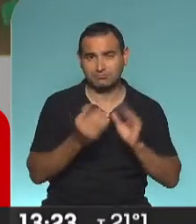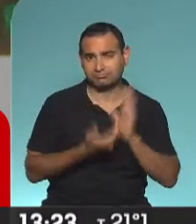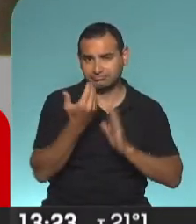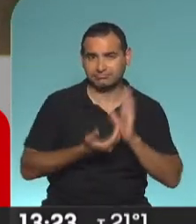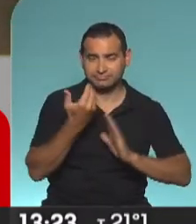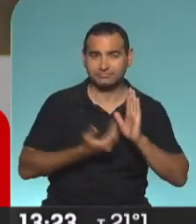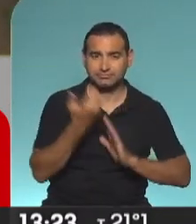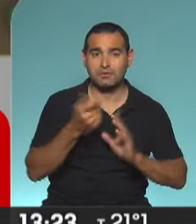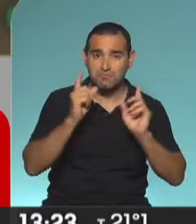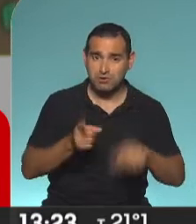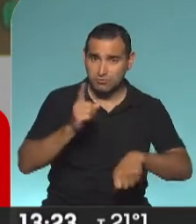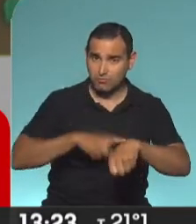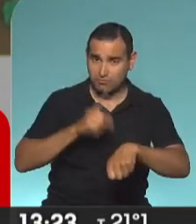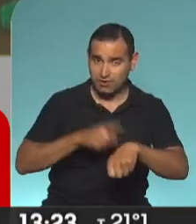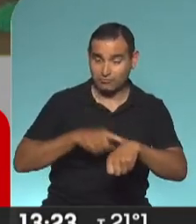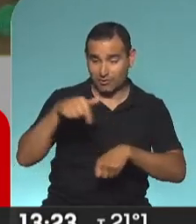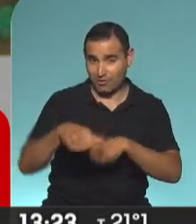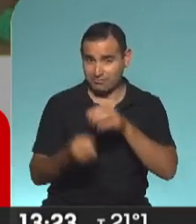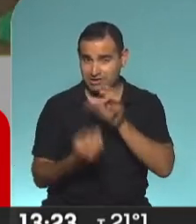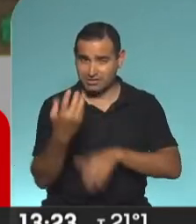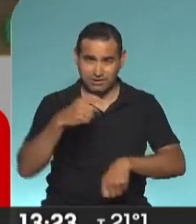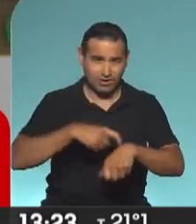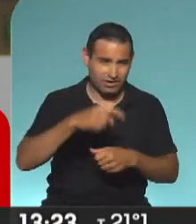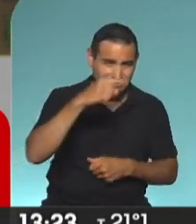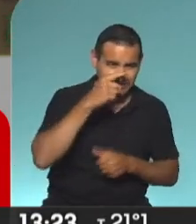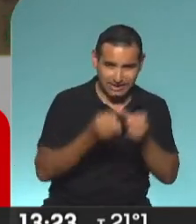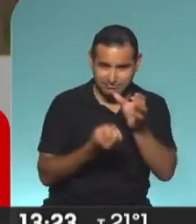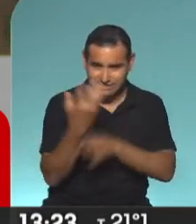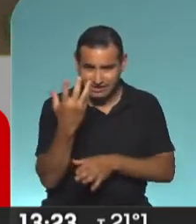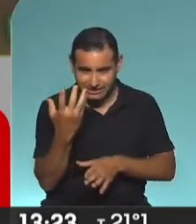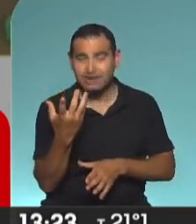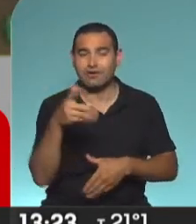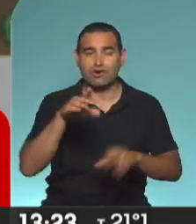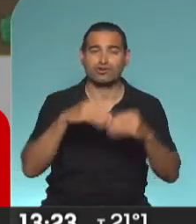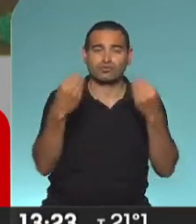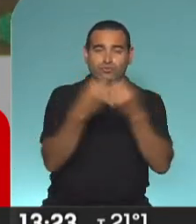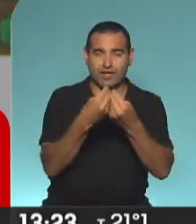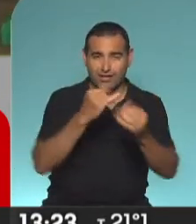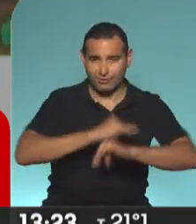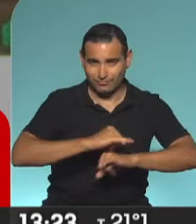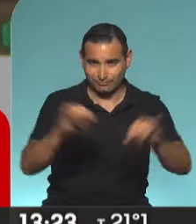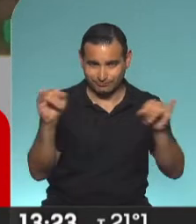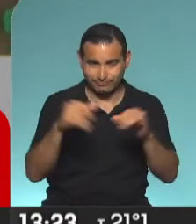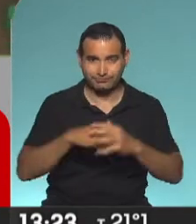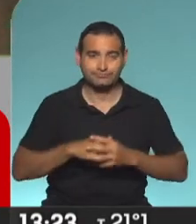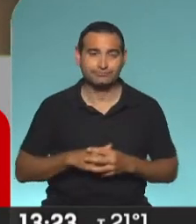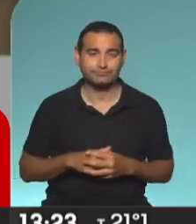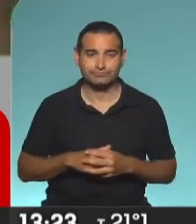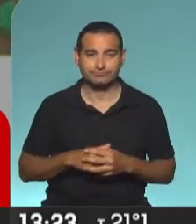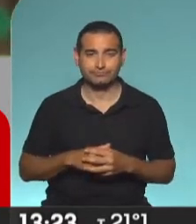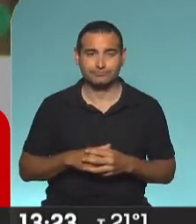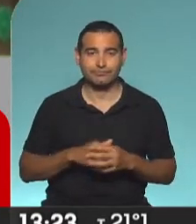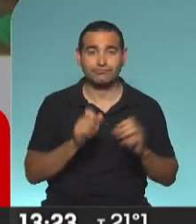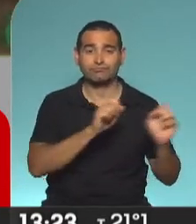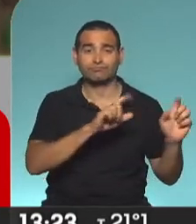con el momento en esta mañana, o sea, alrededor de las 7 de la mañana, cuando se daban a conocer los resultados finales. Son